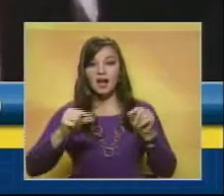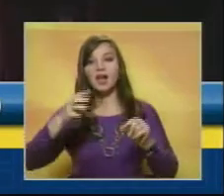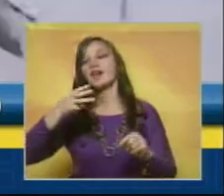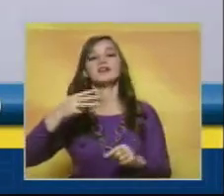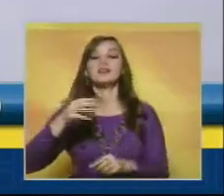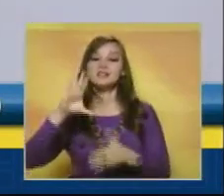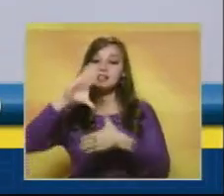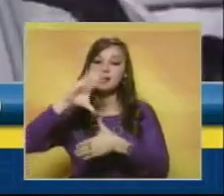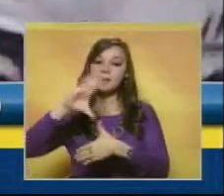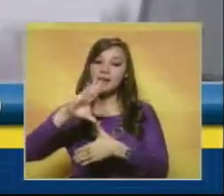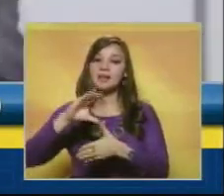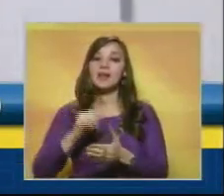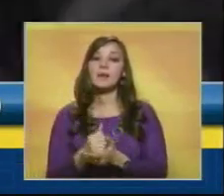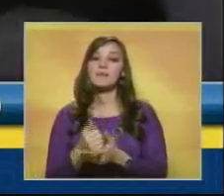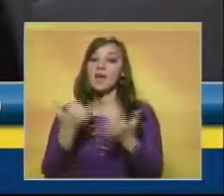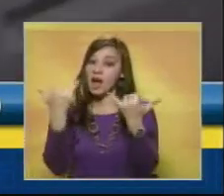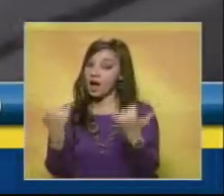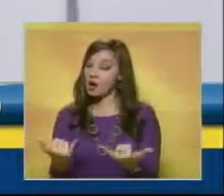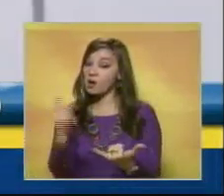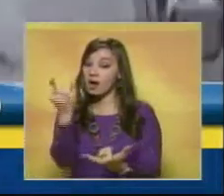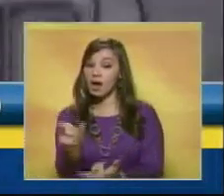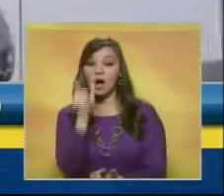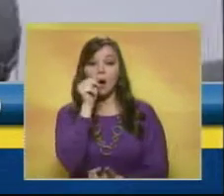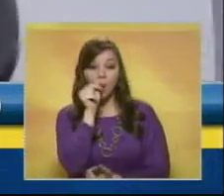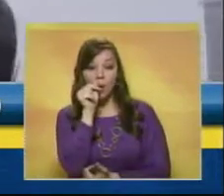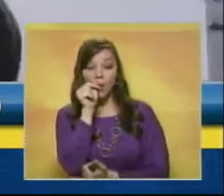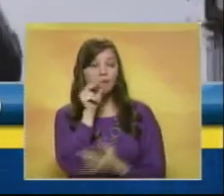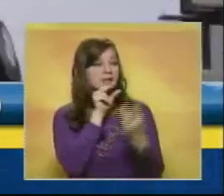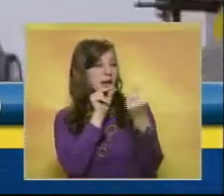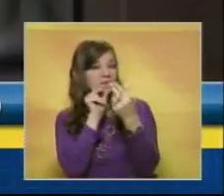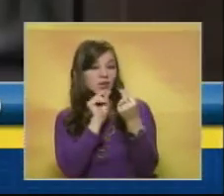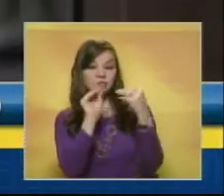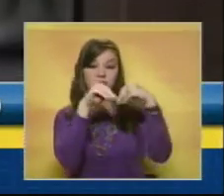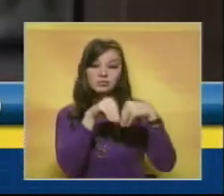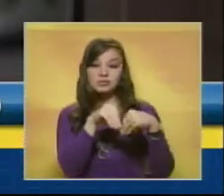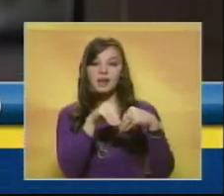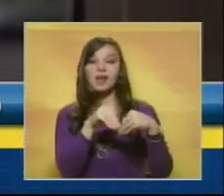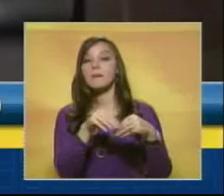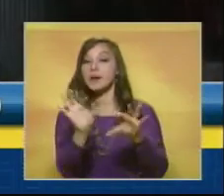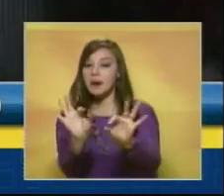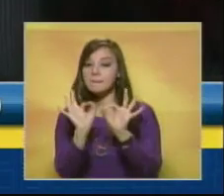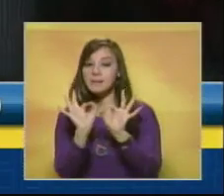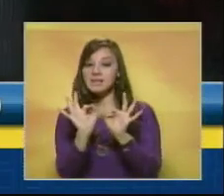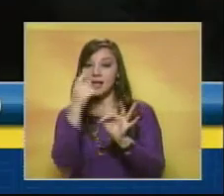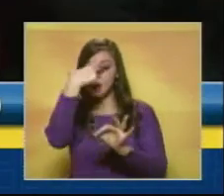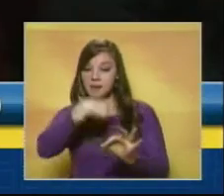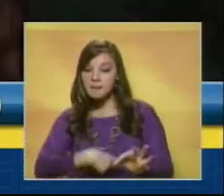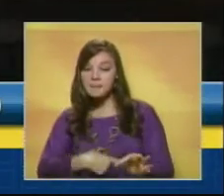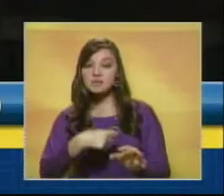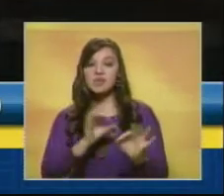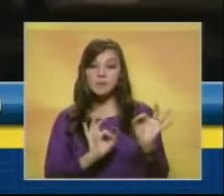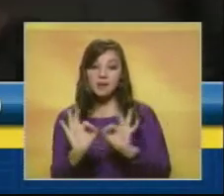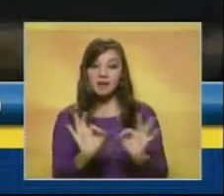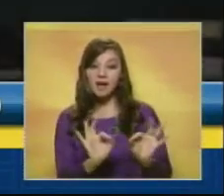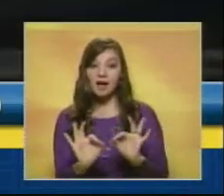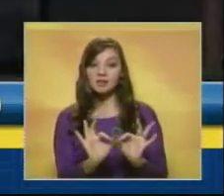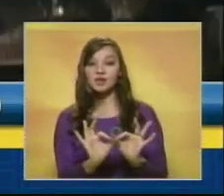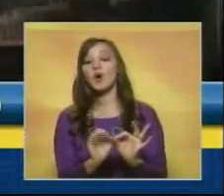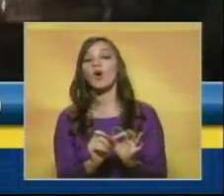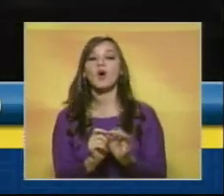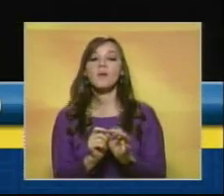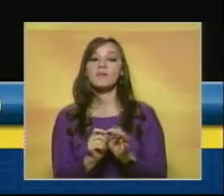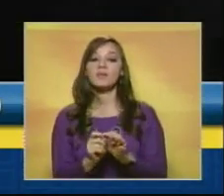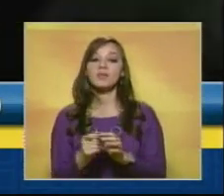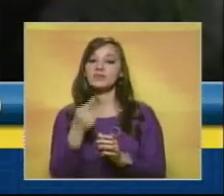Y Downey Jr. se encuentra actualmente cerrando negociaciones para un papel clave para trasladar la trama desde el